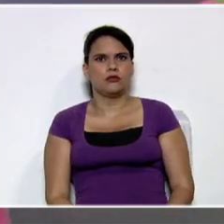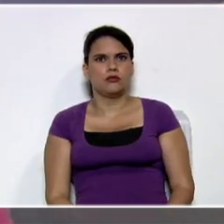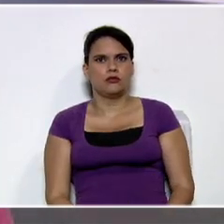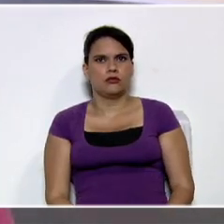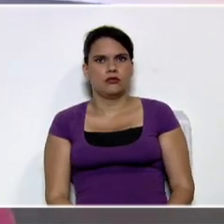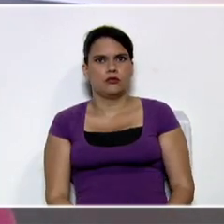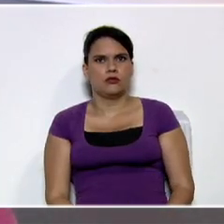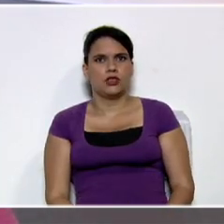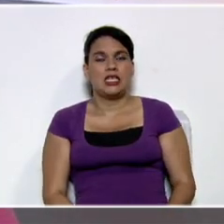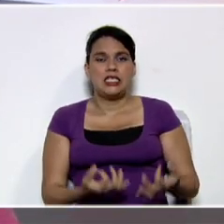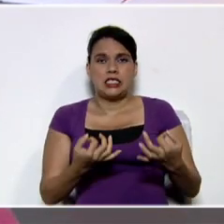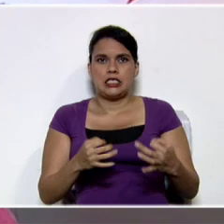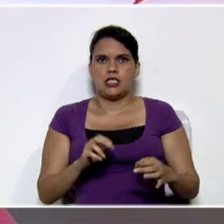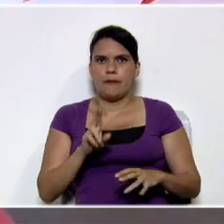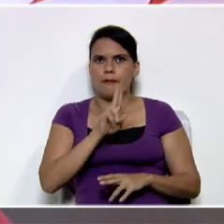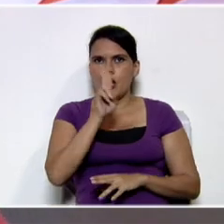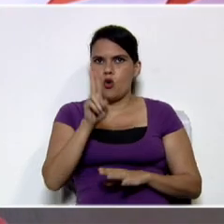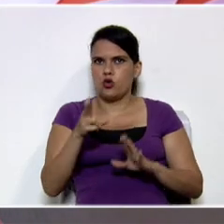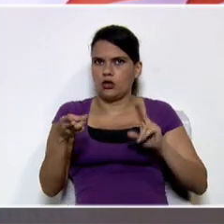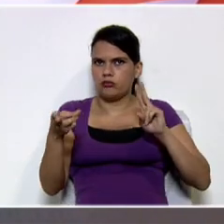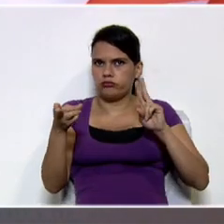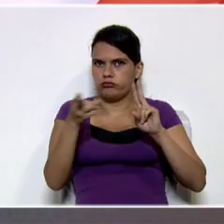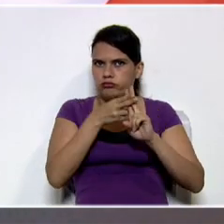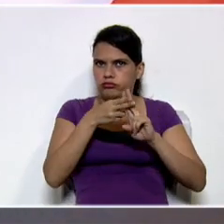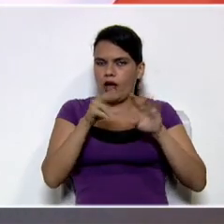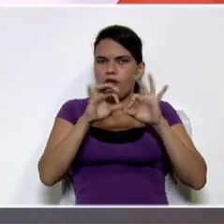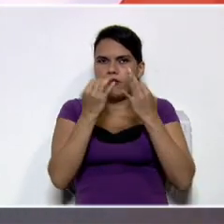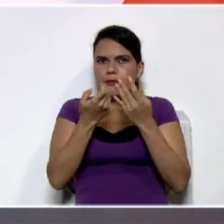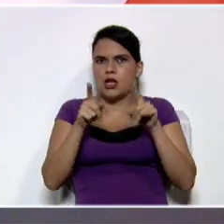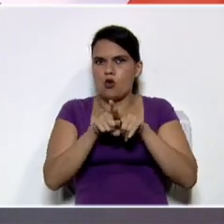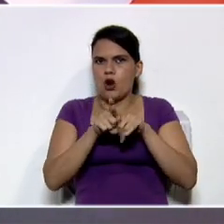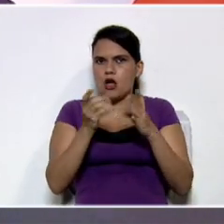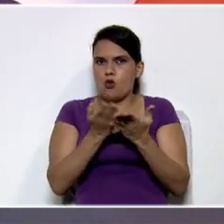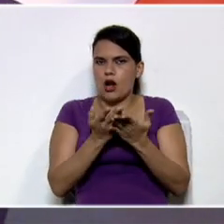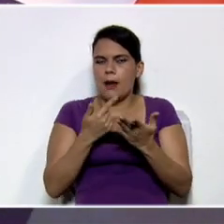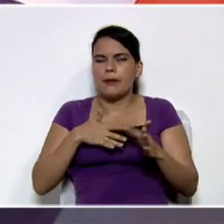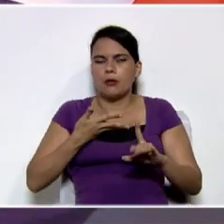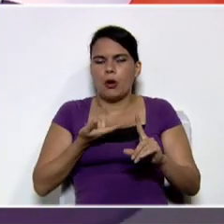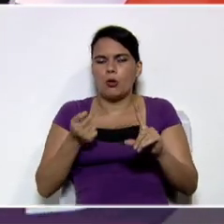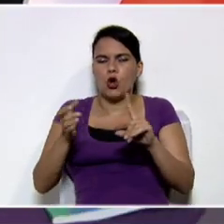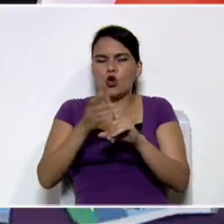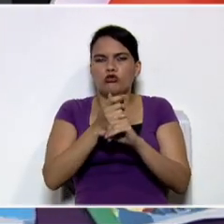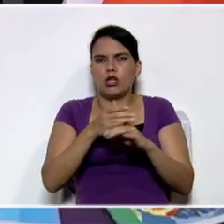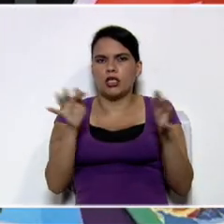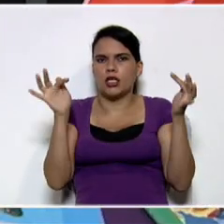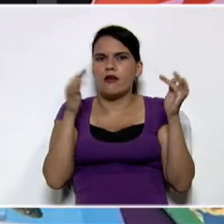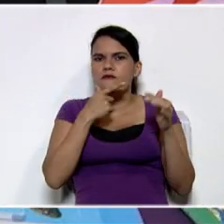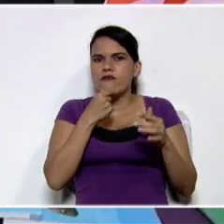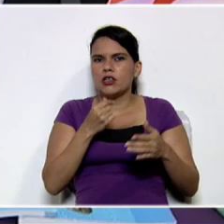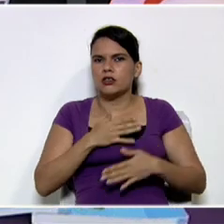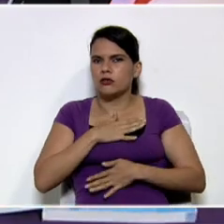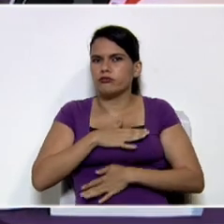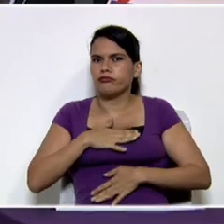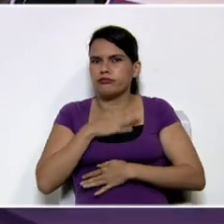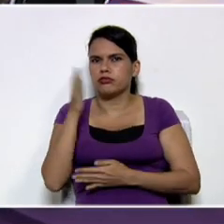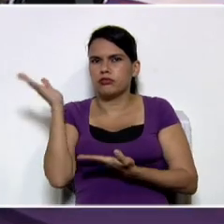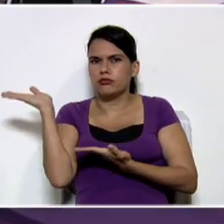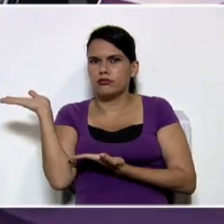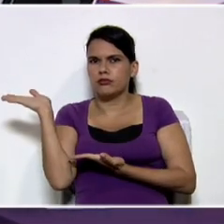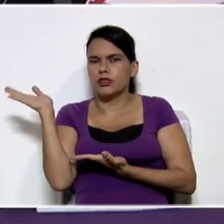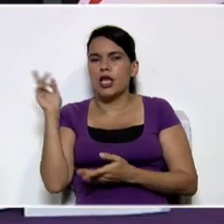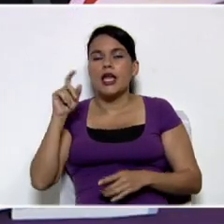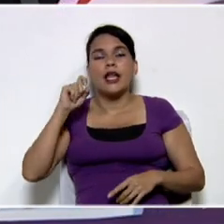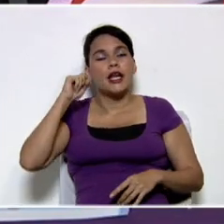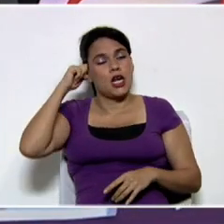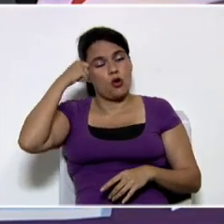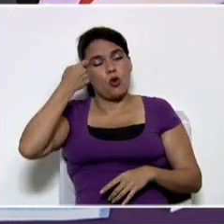@familiaescuela1. Siempre utiliza la etiqueta Cada Familia una Escuela para que podamos encontrarte de una manera más fácil y cómoda. Recuerda que este programa